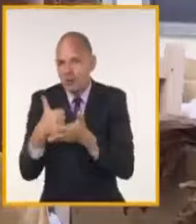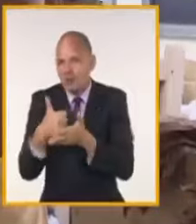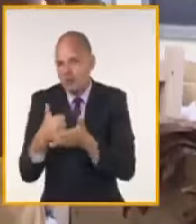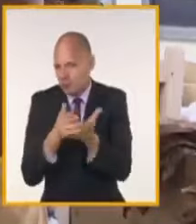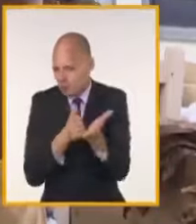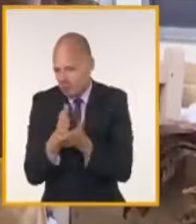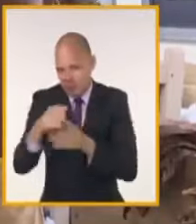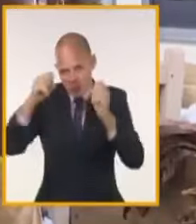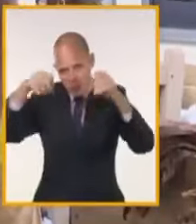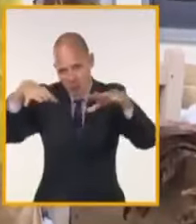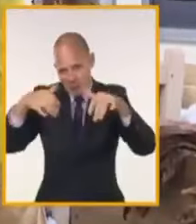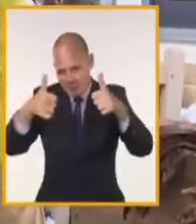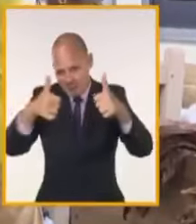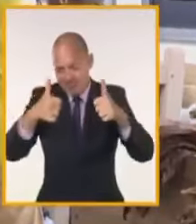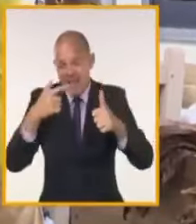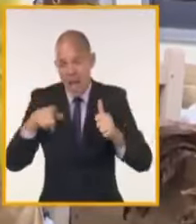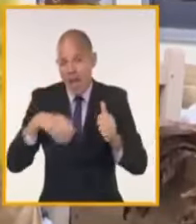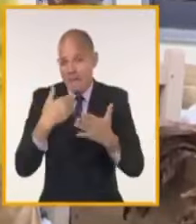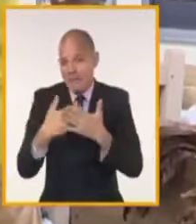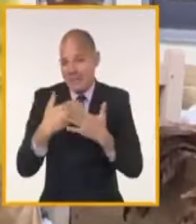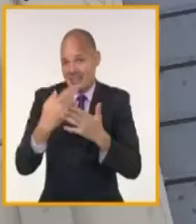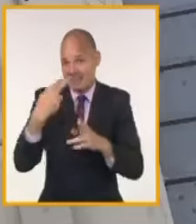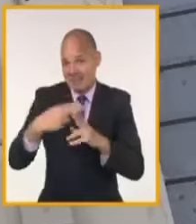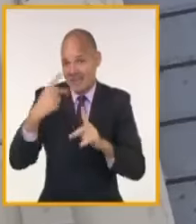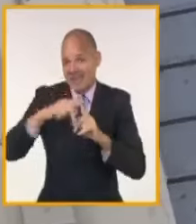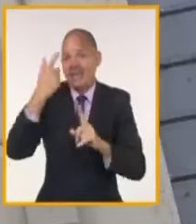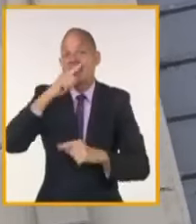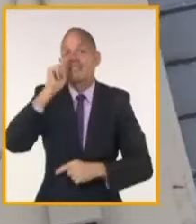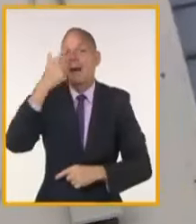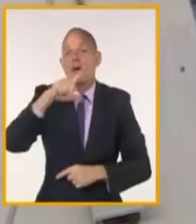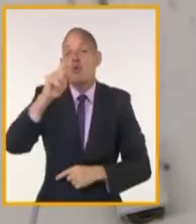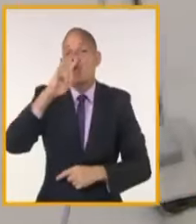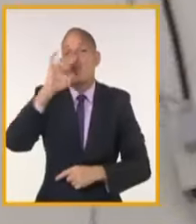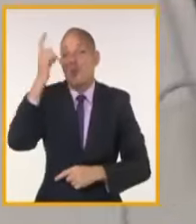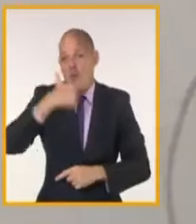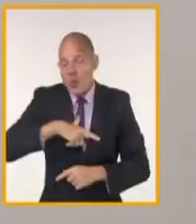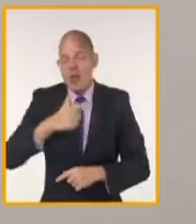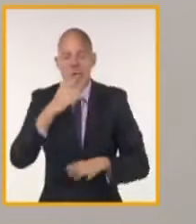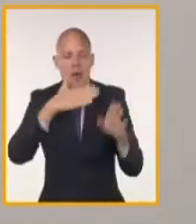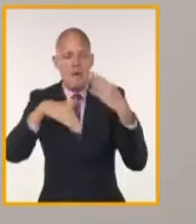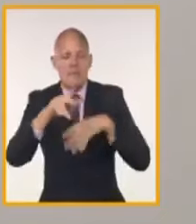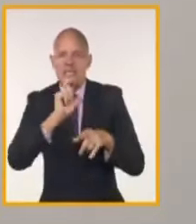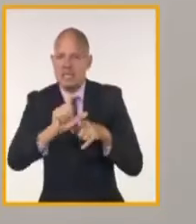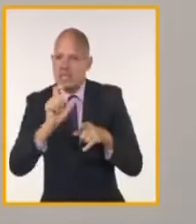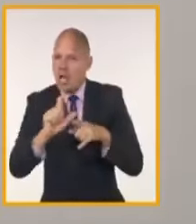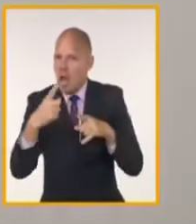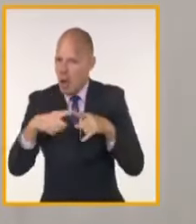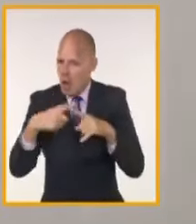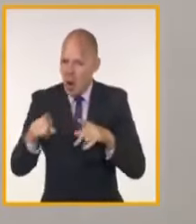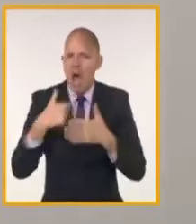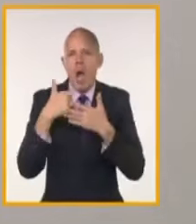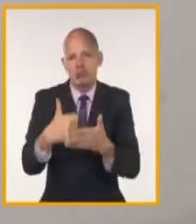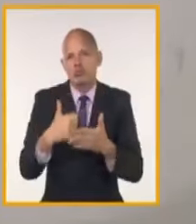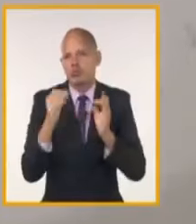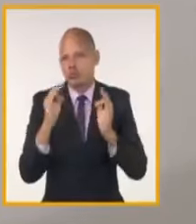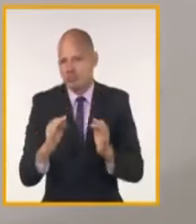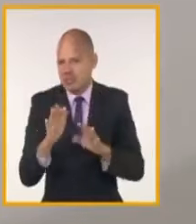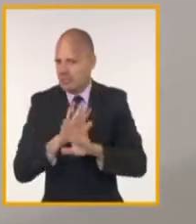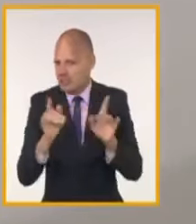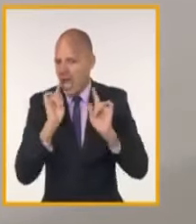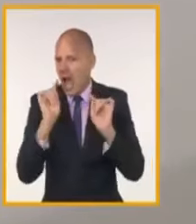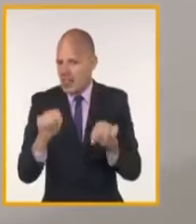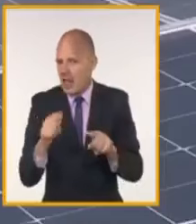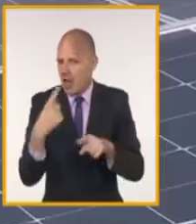empresarial tabacuba y el Ministerio de la agricultura el equipamiento Tecnológico incluye el bombeo de